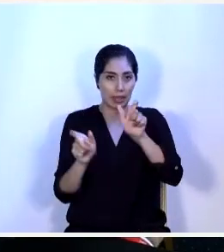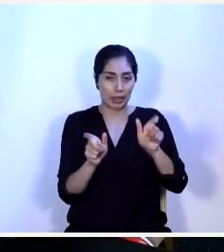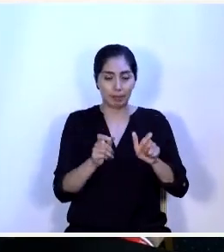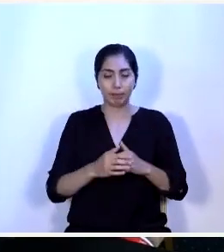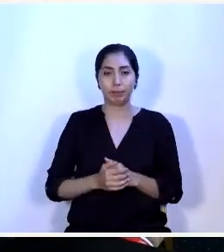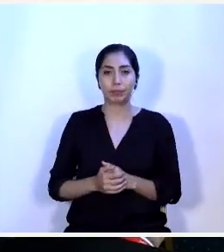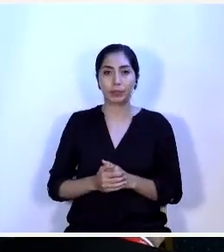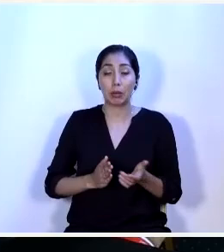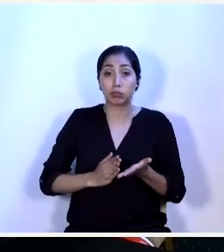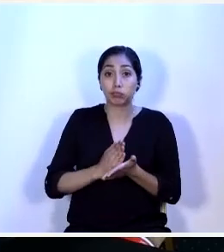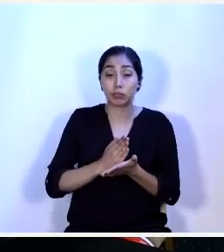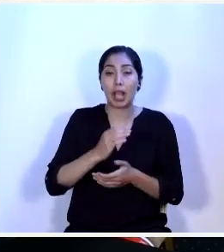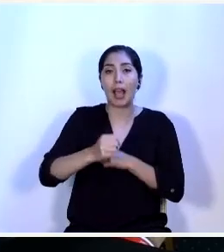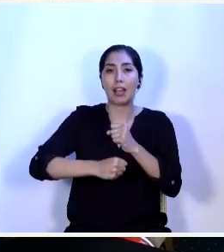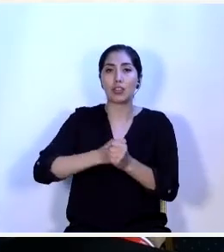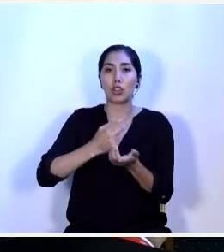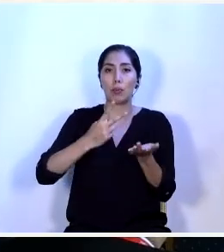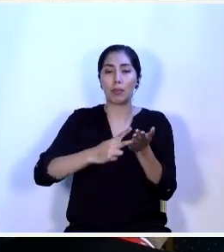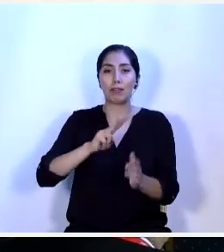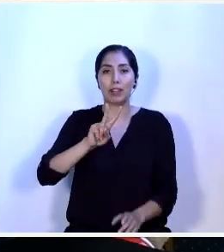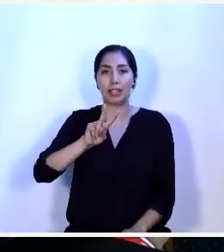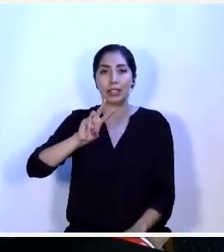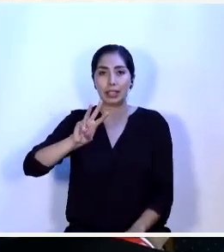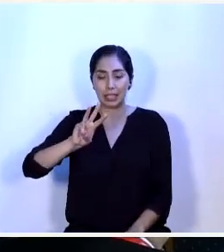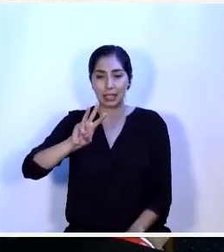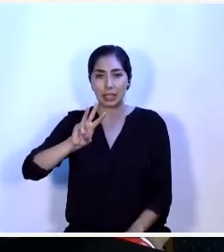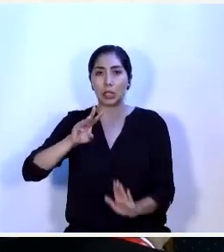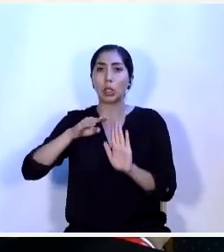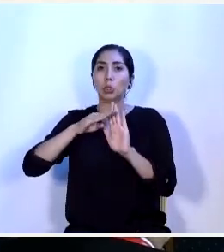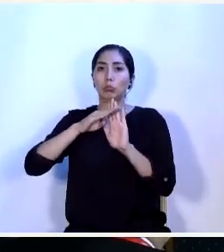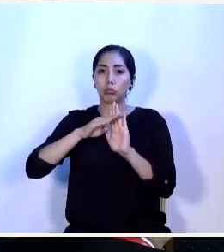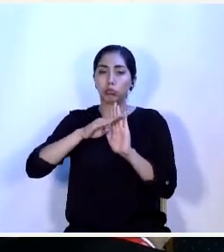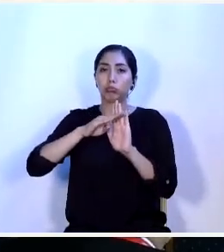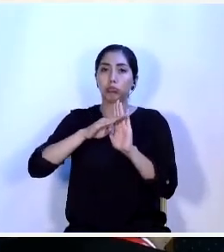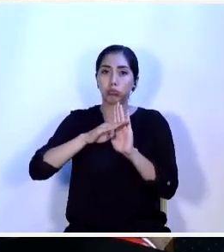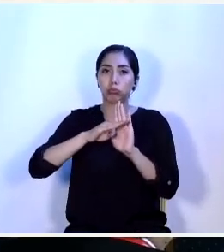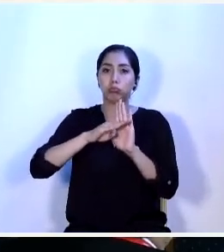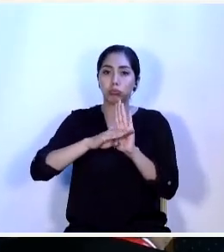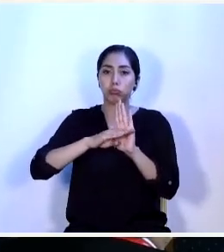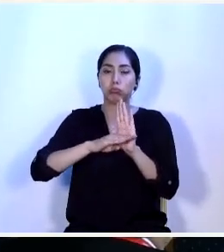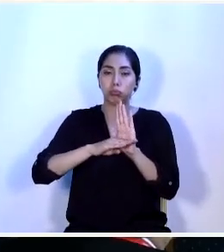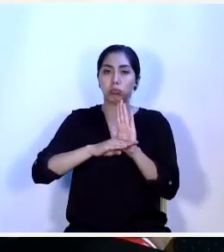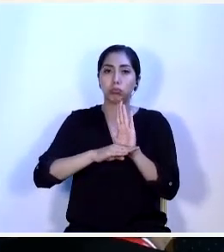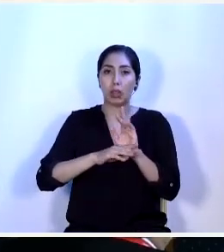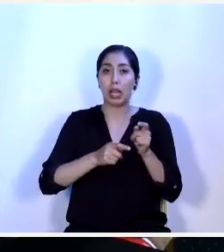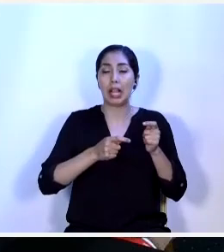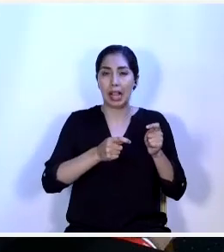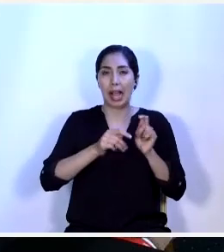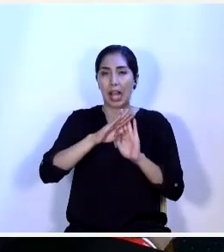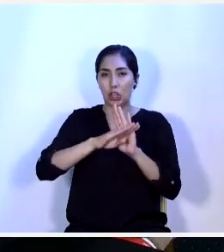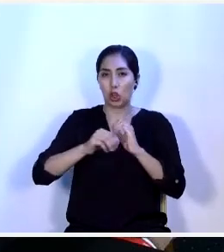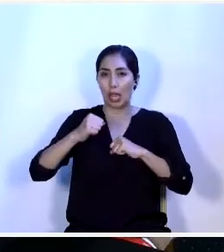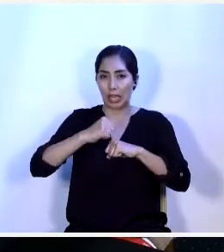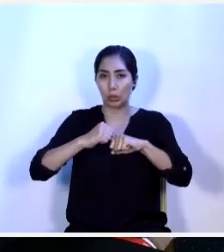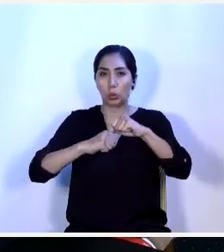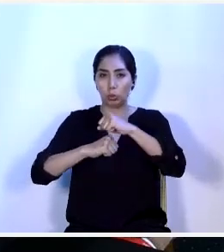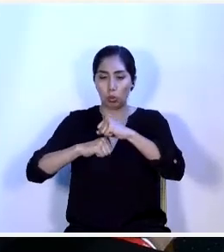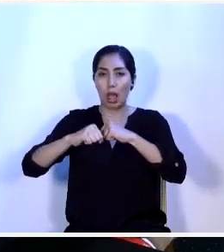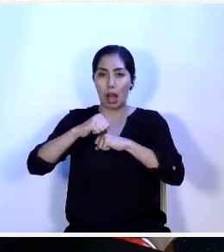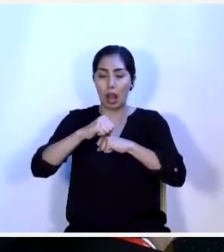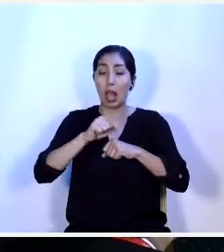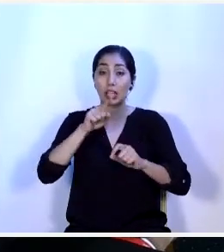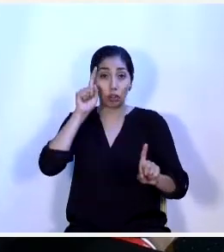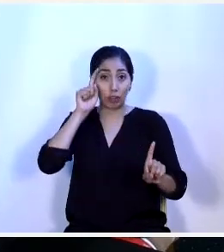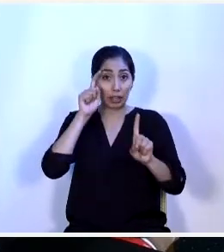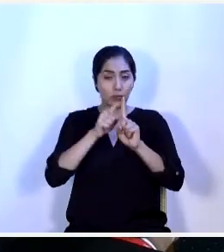año 2023 vamos a iniciar una reducción gradual del déficit estructural. Para este objetivo es fundamental llevar a